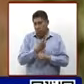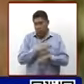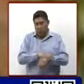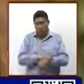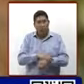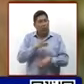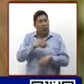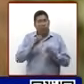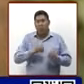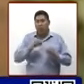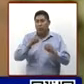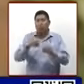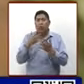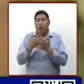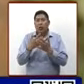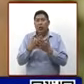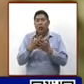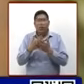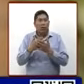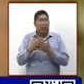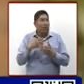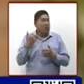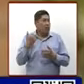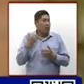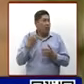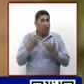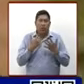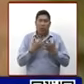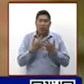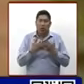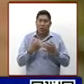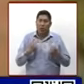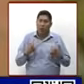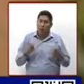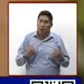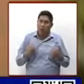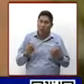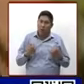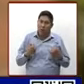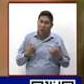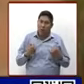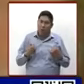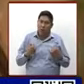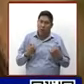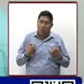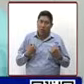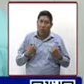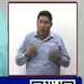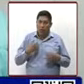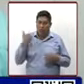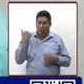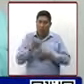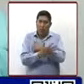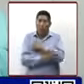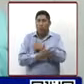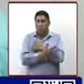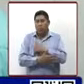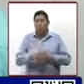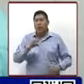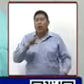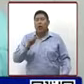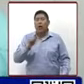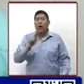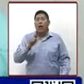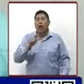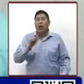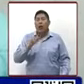debería estar en la cárcel de San Pedro, pero está en la cárcel de jóvenes. ¿En Calauma? En Calauma. ¿No les llama a ustedes la atención de que